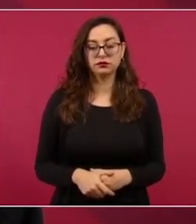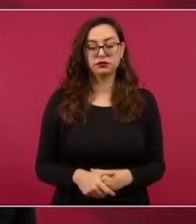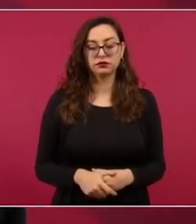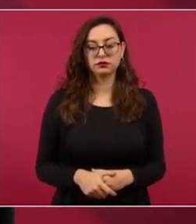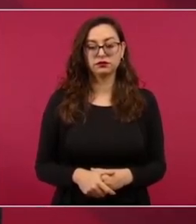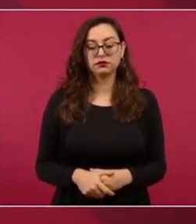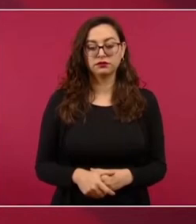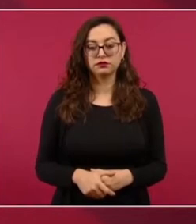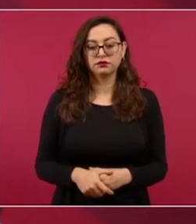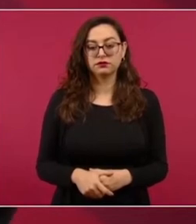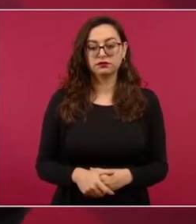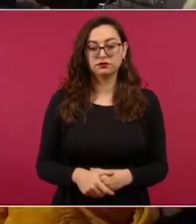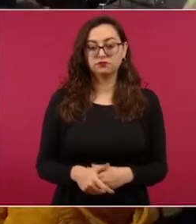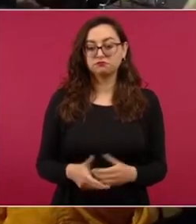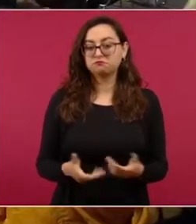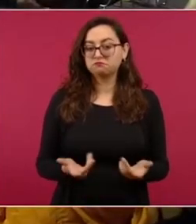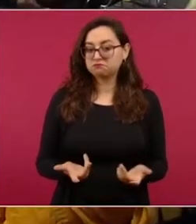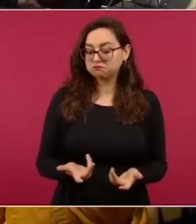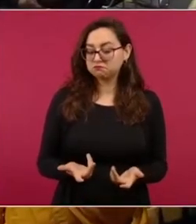es que